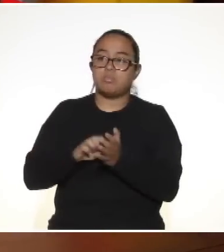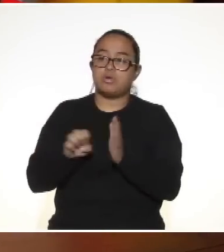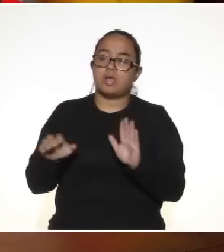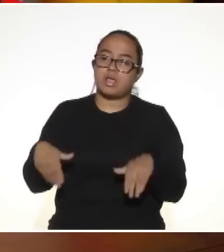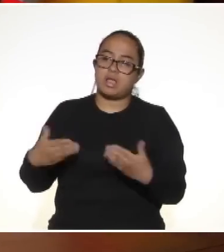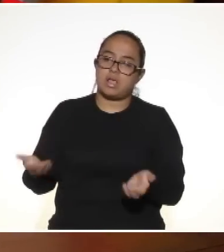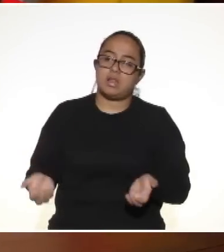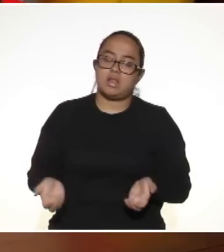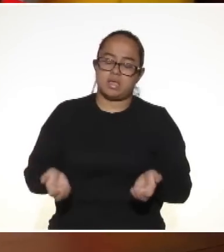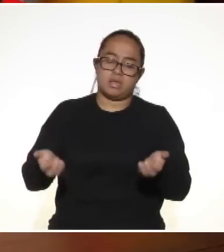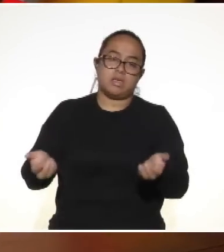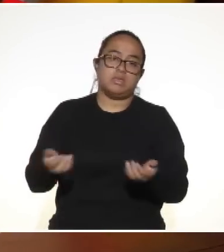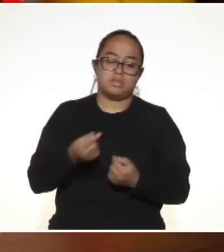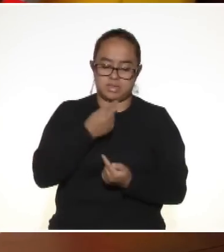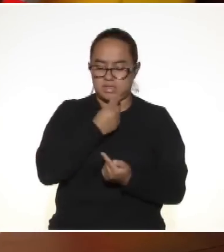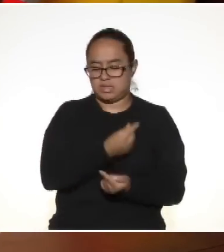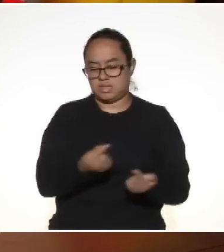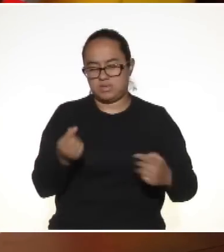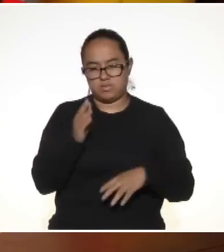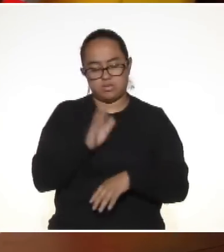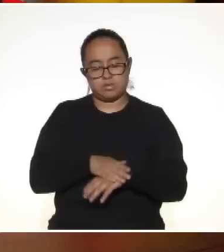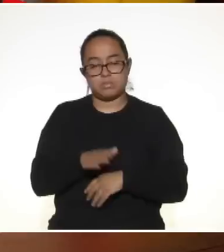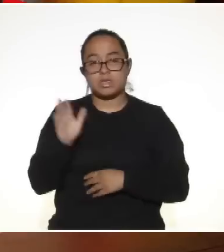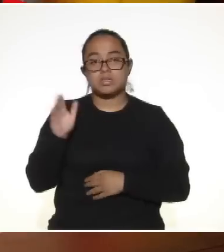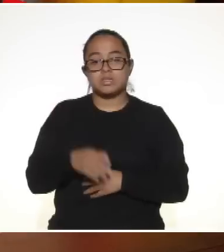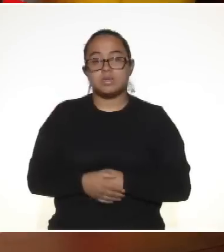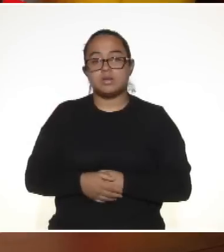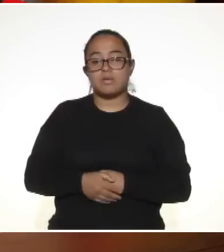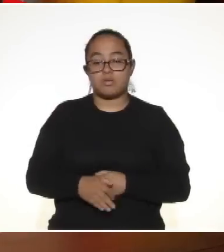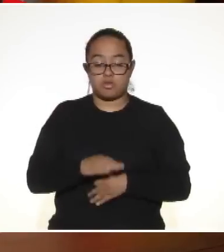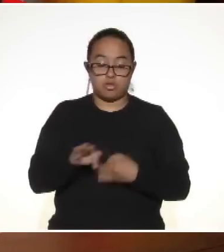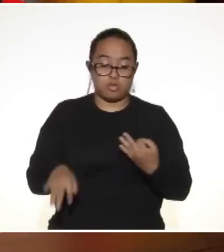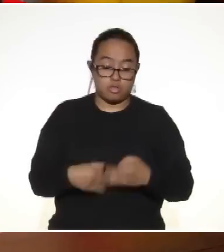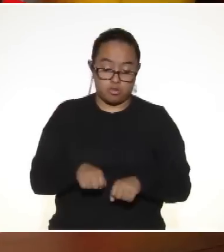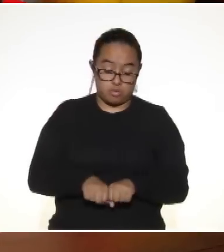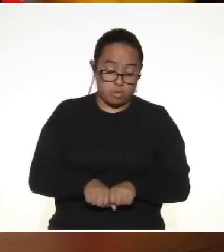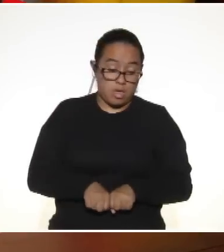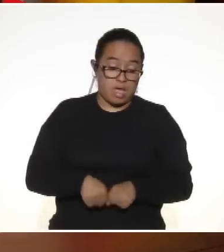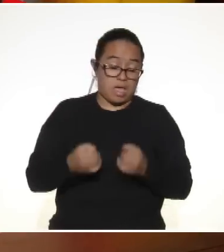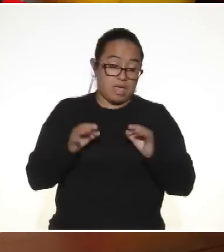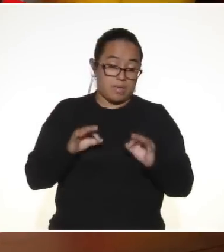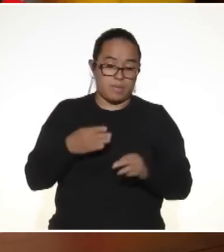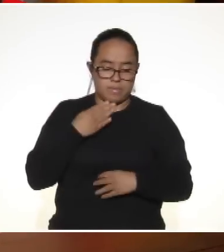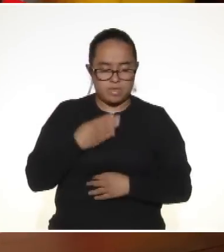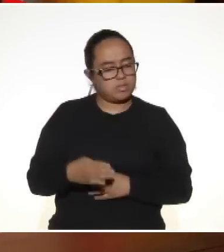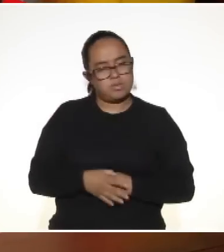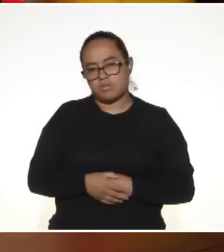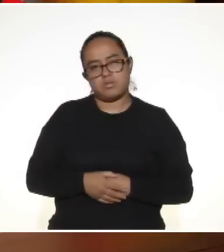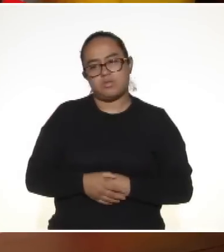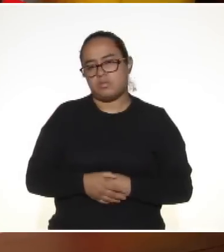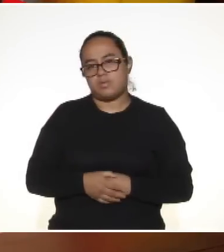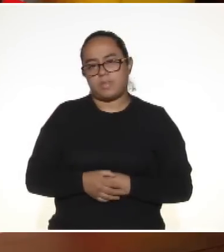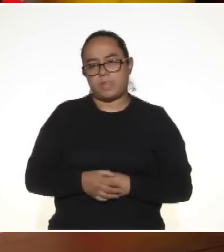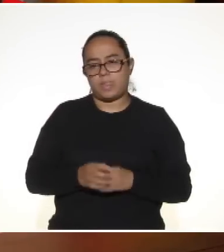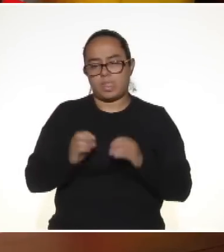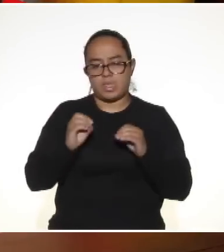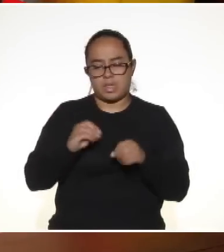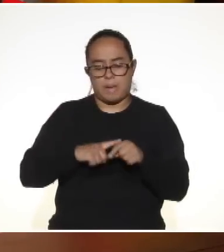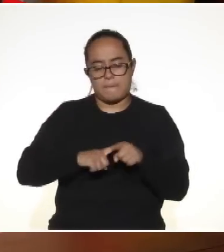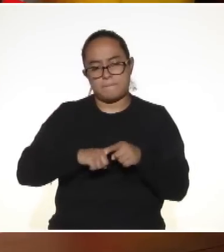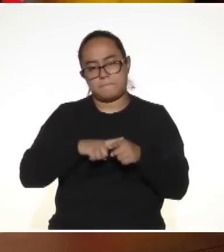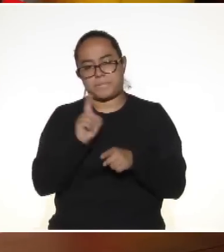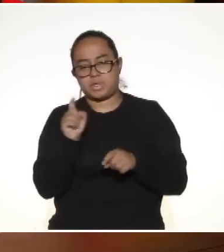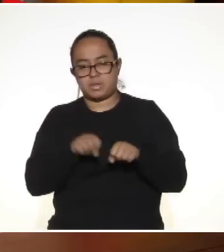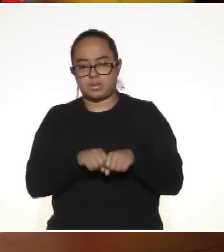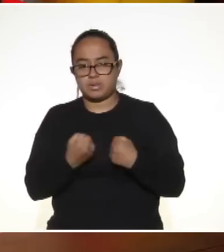¿no? Afortunadamente en los niños en particular no todas son fracturas completas, como que tienen deformidad o hay pérdida